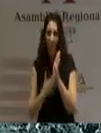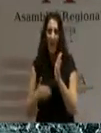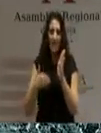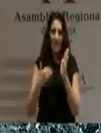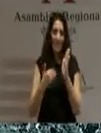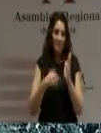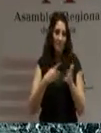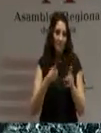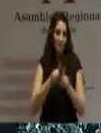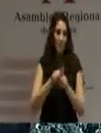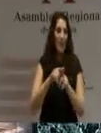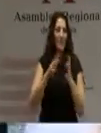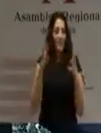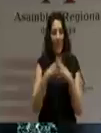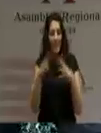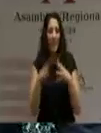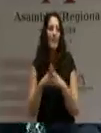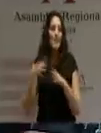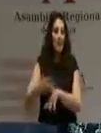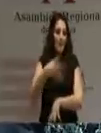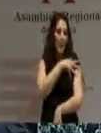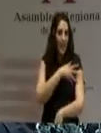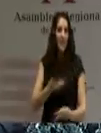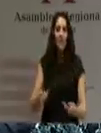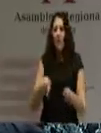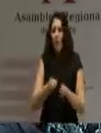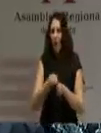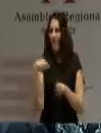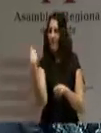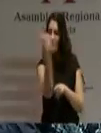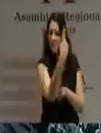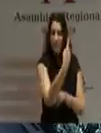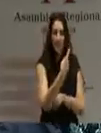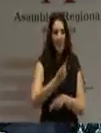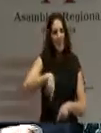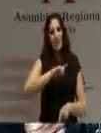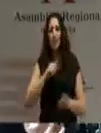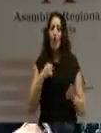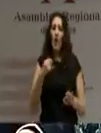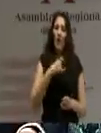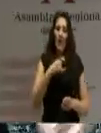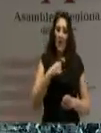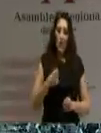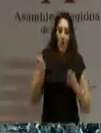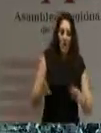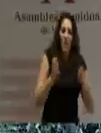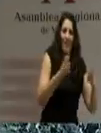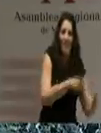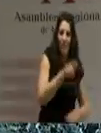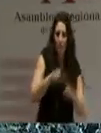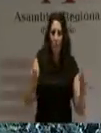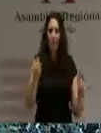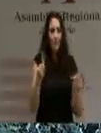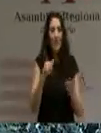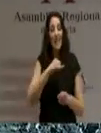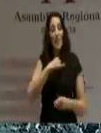esos están muy por encima que nosotros. Luego, por lo tanto, no nos digan que nosotros estamos poniendo deuda a los ciudadanos. La deuda nos viene por una